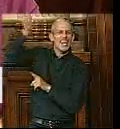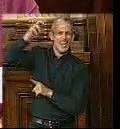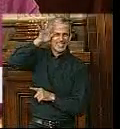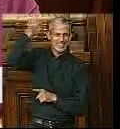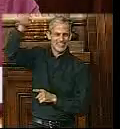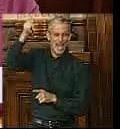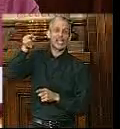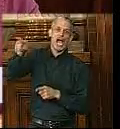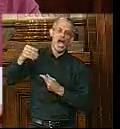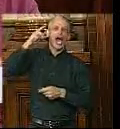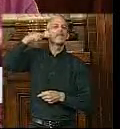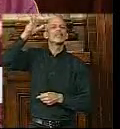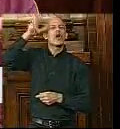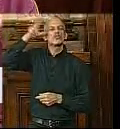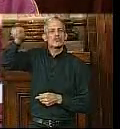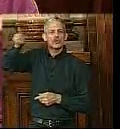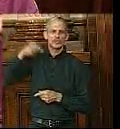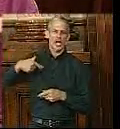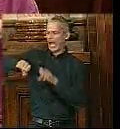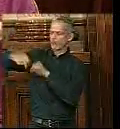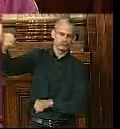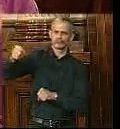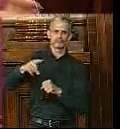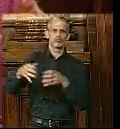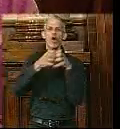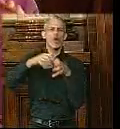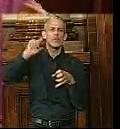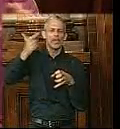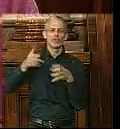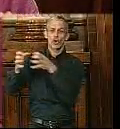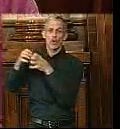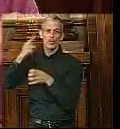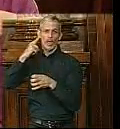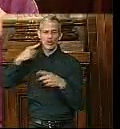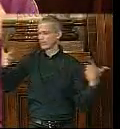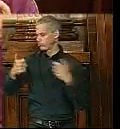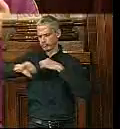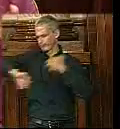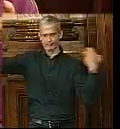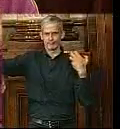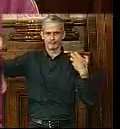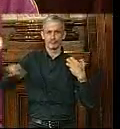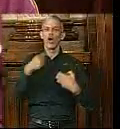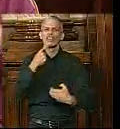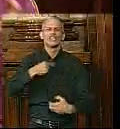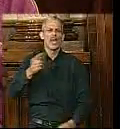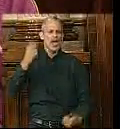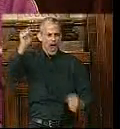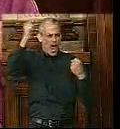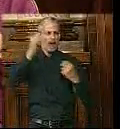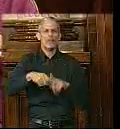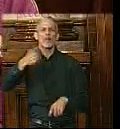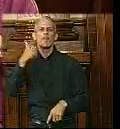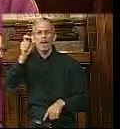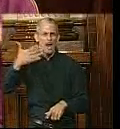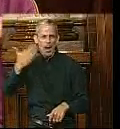famoso, donde hay una ruptura enorme entre la comunidad de sordos y la comunidad de oyentes, donde se dice viva la palabra hablada y muera la